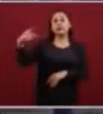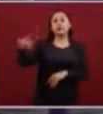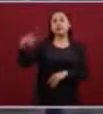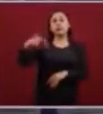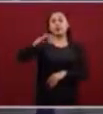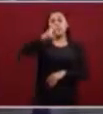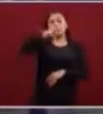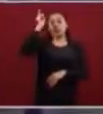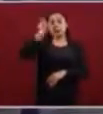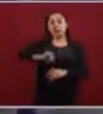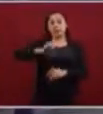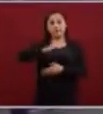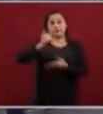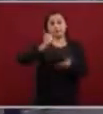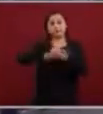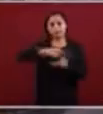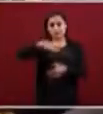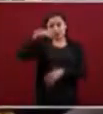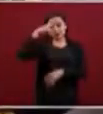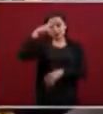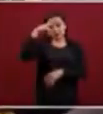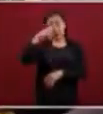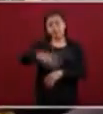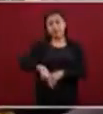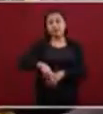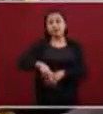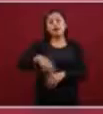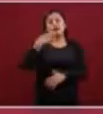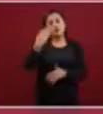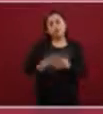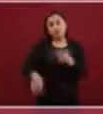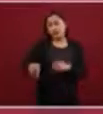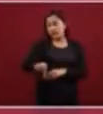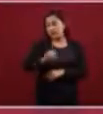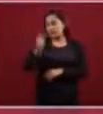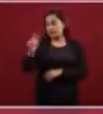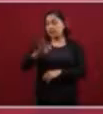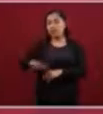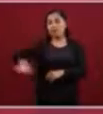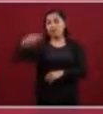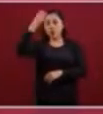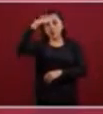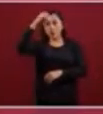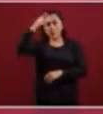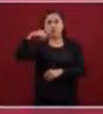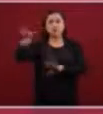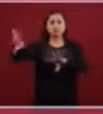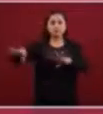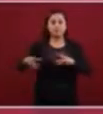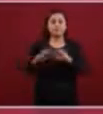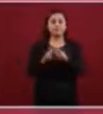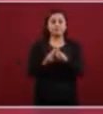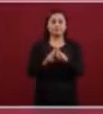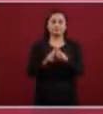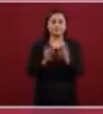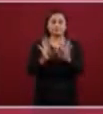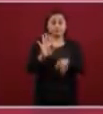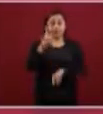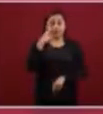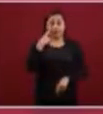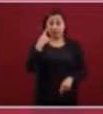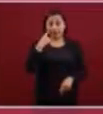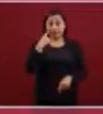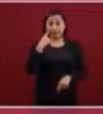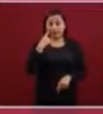capitalina. Hay que tener también la otra opinión. Y que conste que